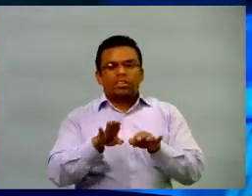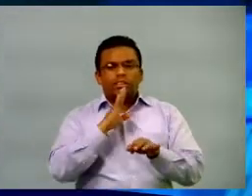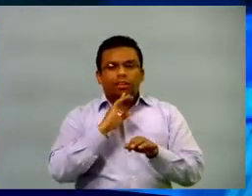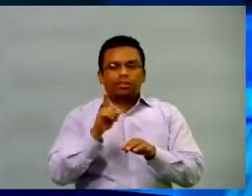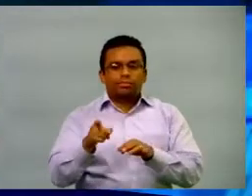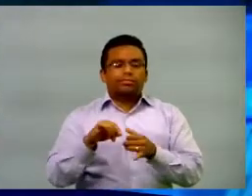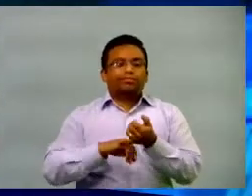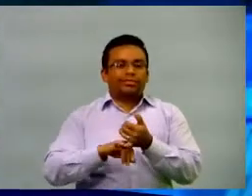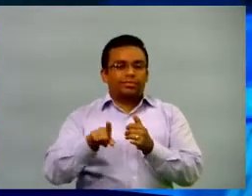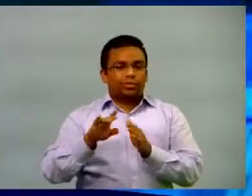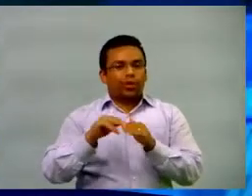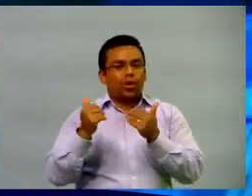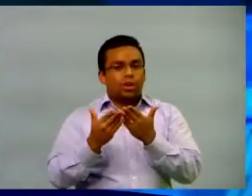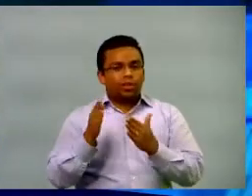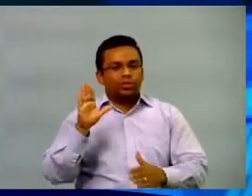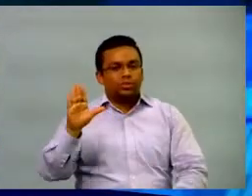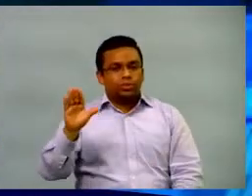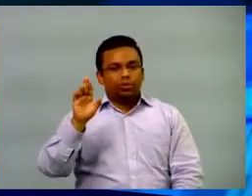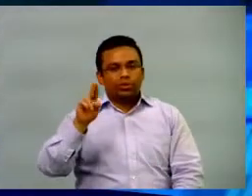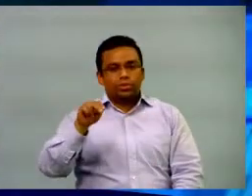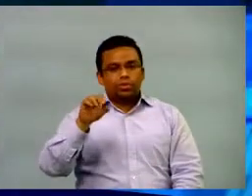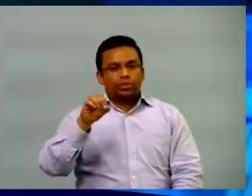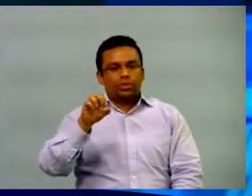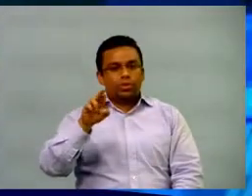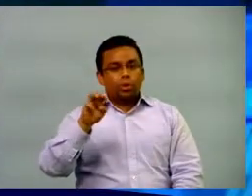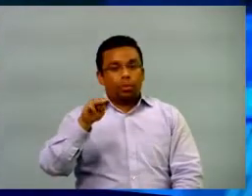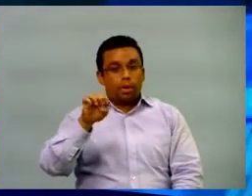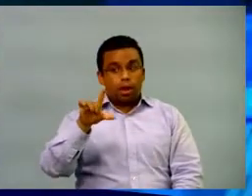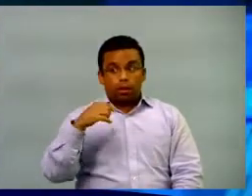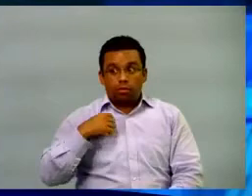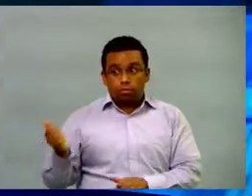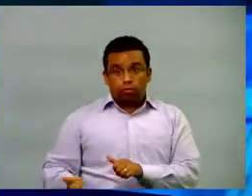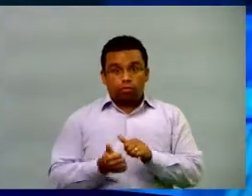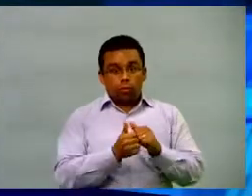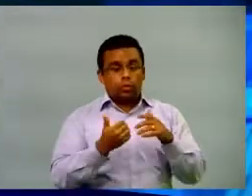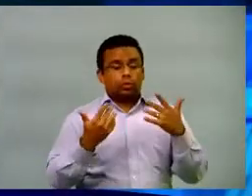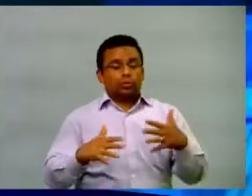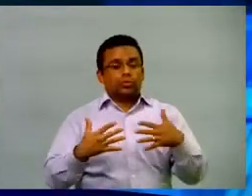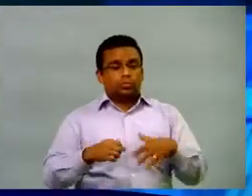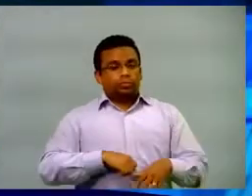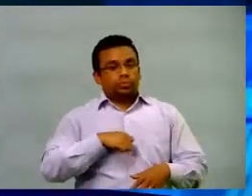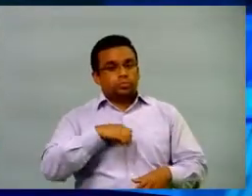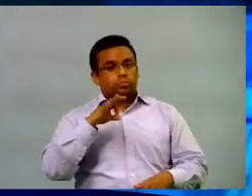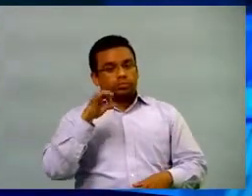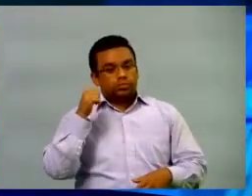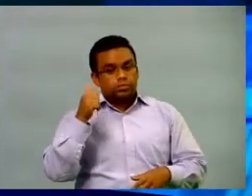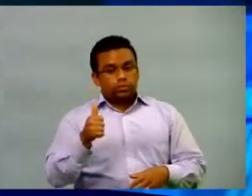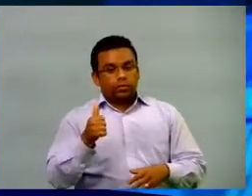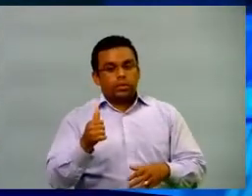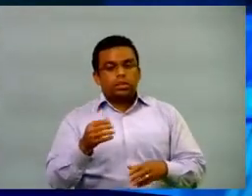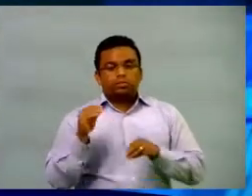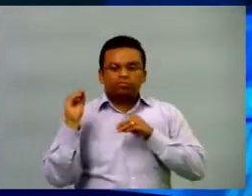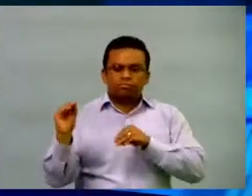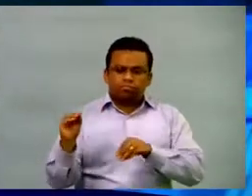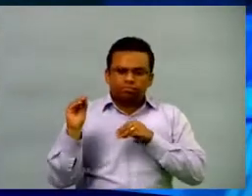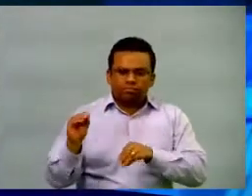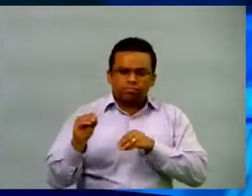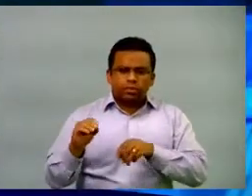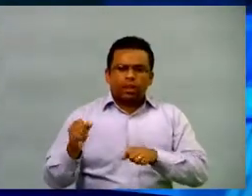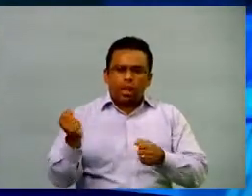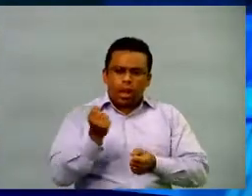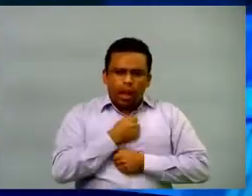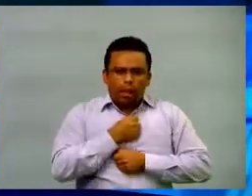Y para mí es un orgullo que una normal nos esté acompañando. Eso quiere decir que estamos formando docentes que aman